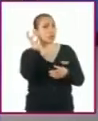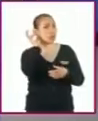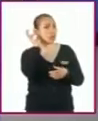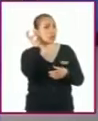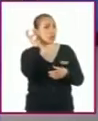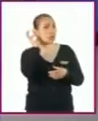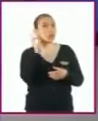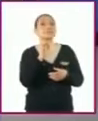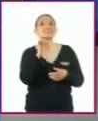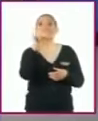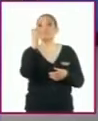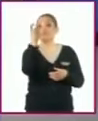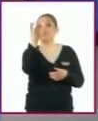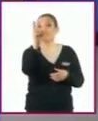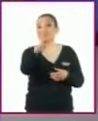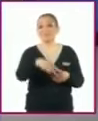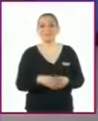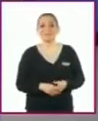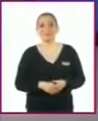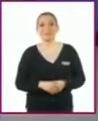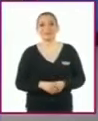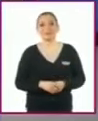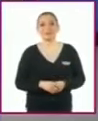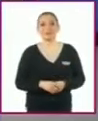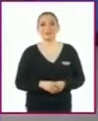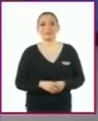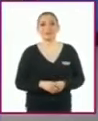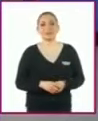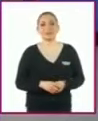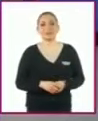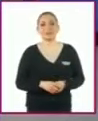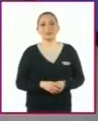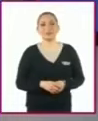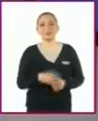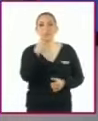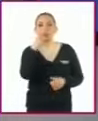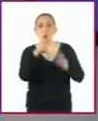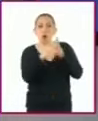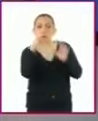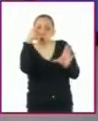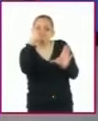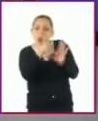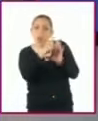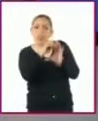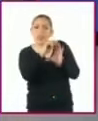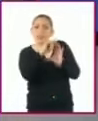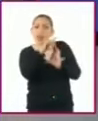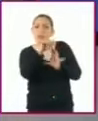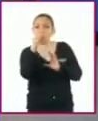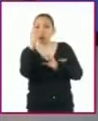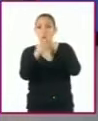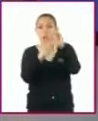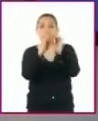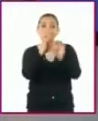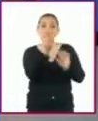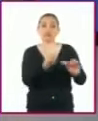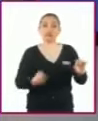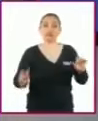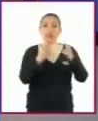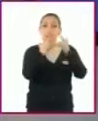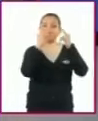Sí, es correcto. Y hablando de detalles, veamos una de las obras más famosas